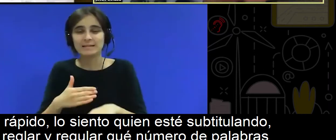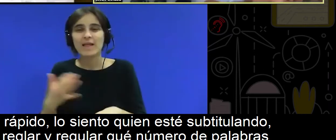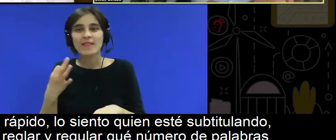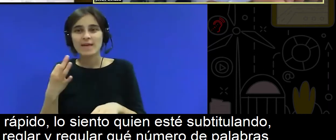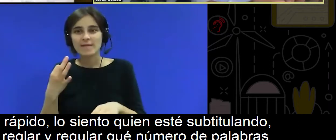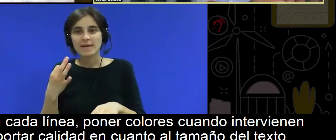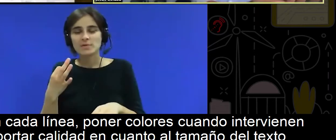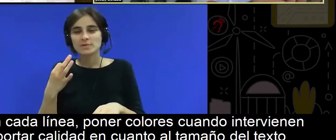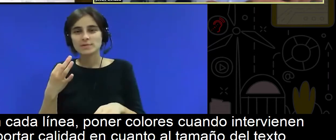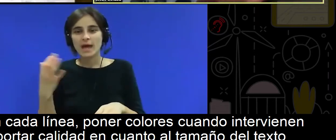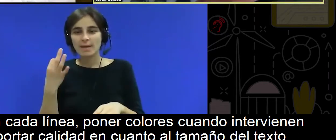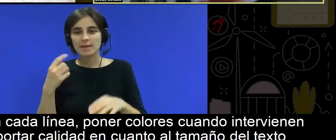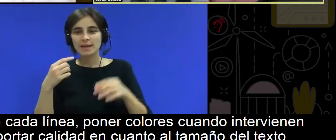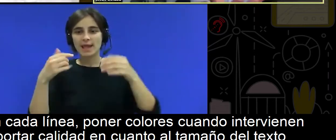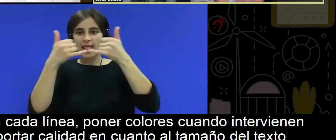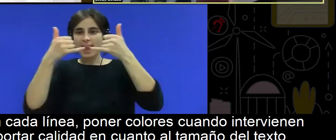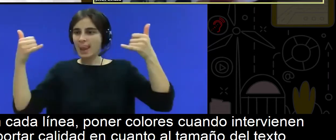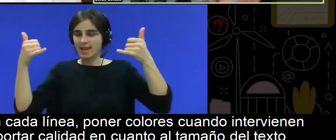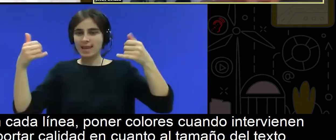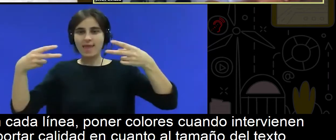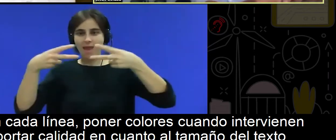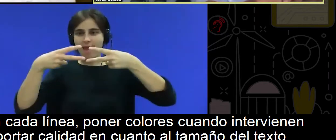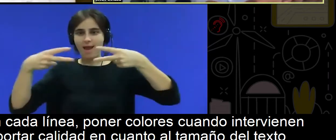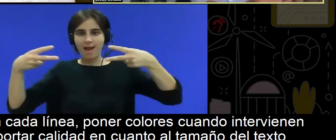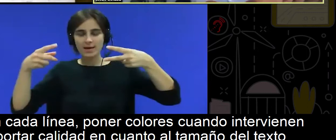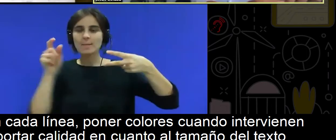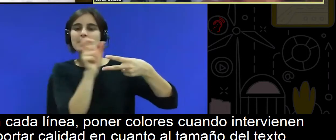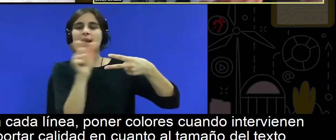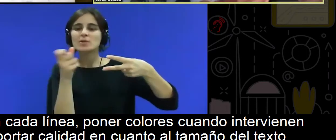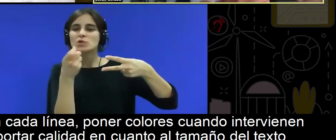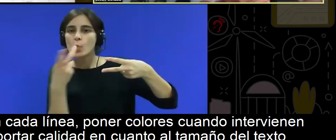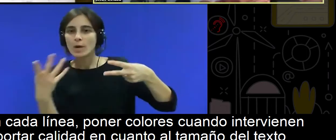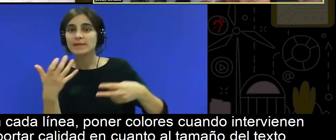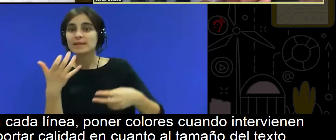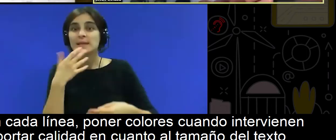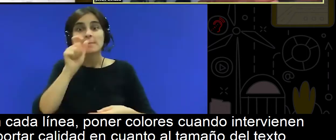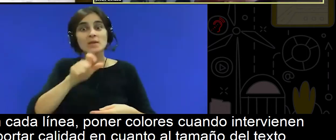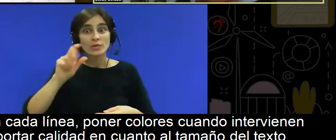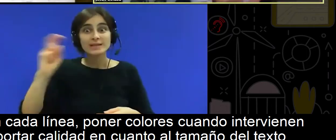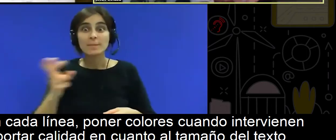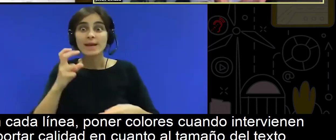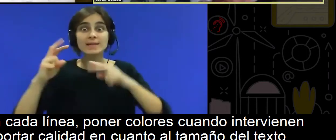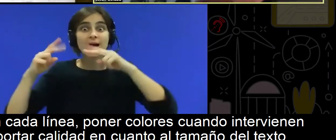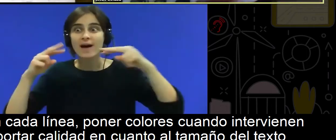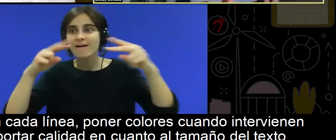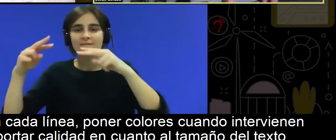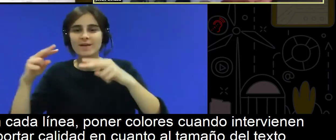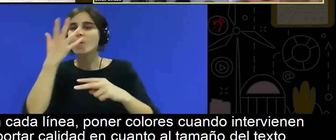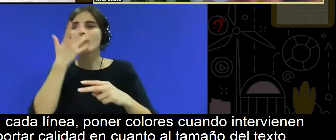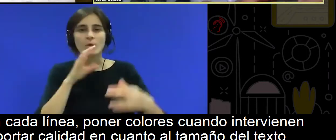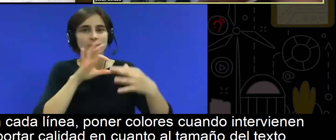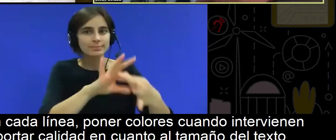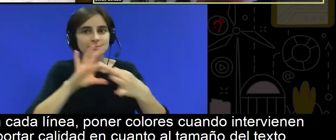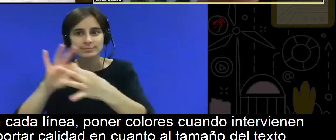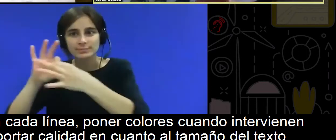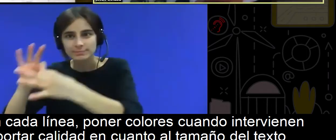palabras pueden aparecer en cada línea, hay que poner colores cuando intervienen varias personas, hay que aportar calidad en cuanto al tamaño del